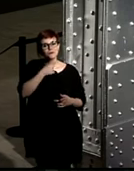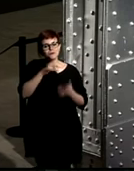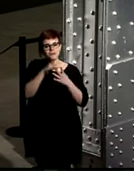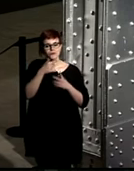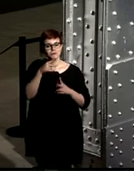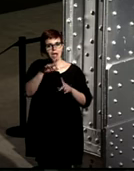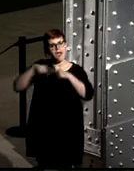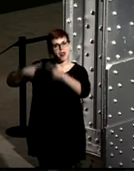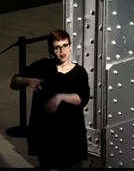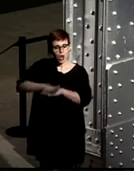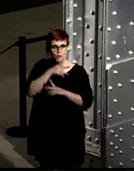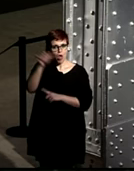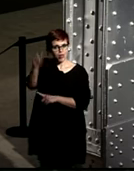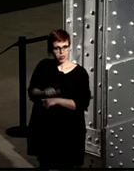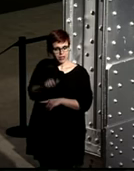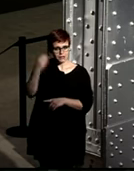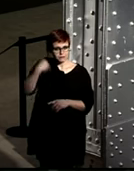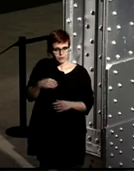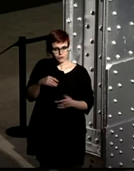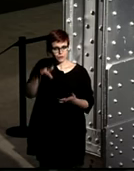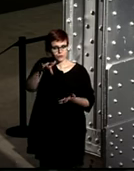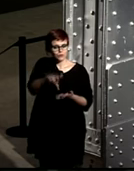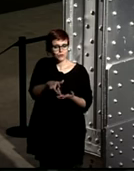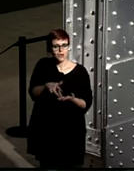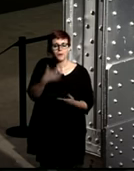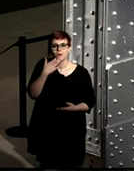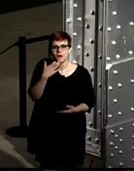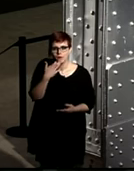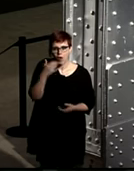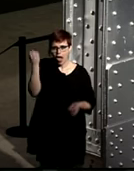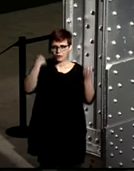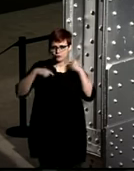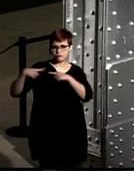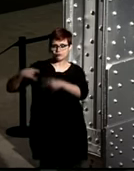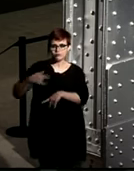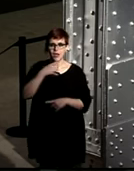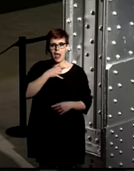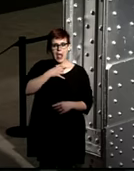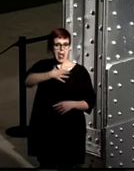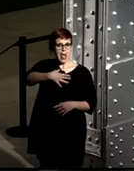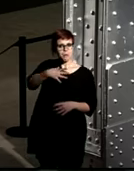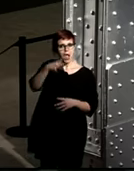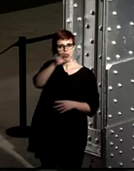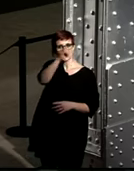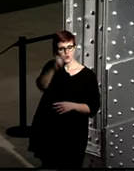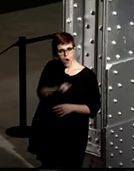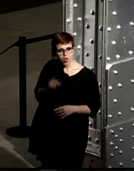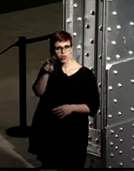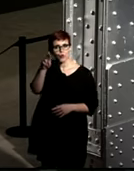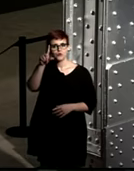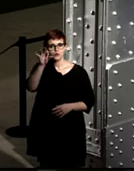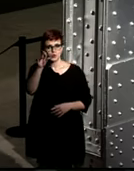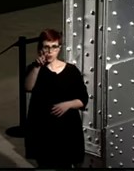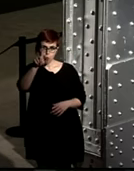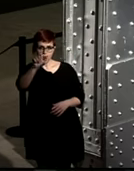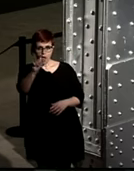del cine español, desde Pepe Sacristán, que fue un lujo, pues hasta Blanca Suárez, John González, Úrsula, Javi.